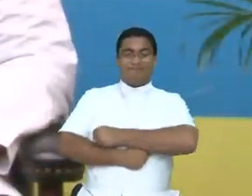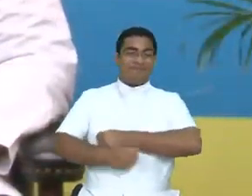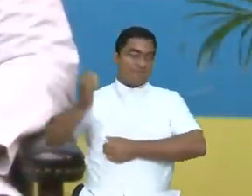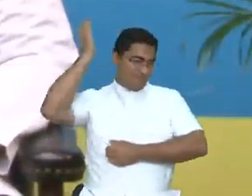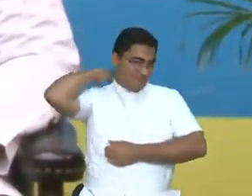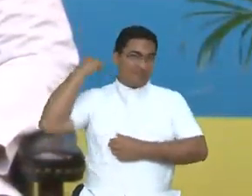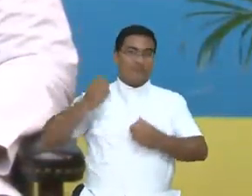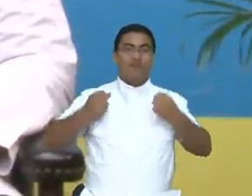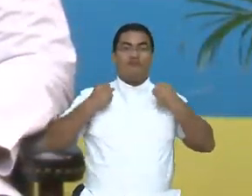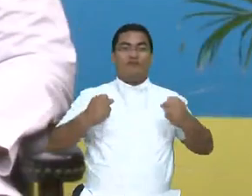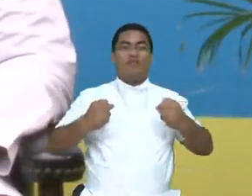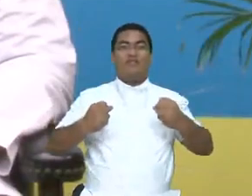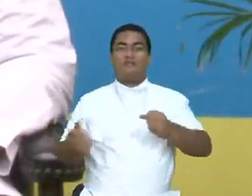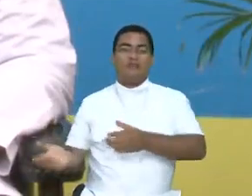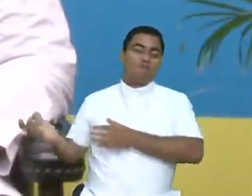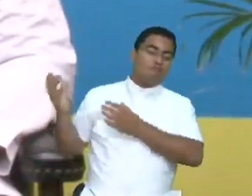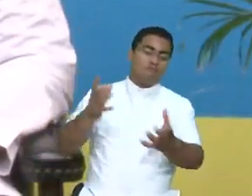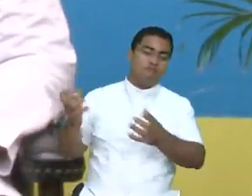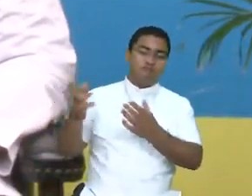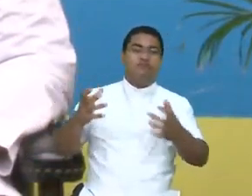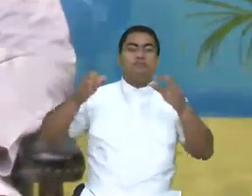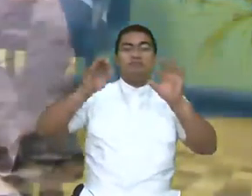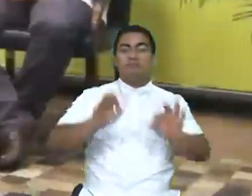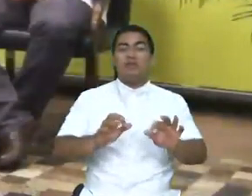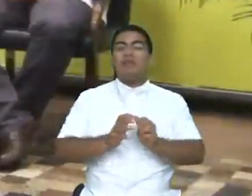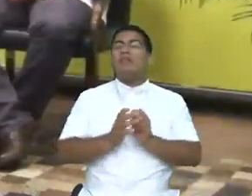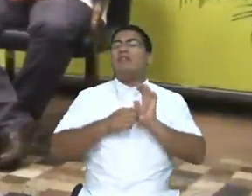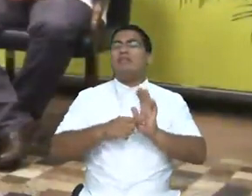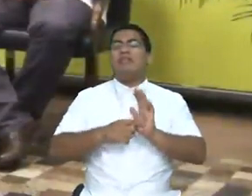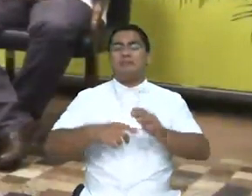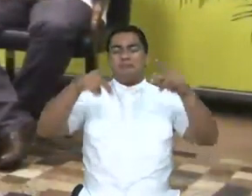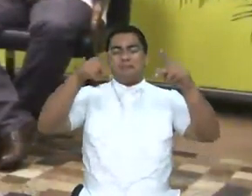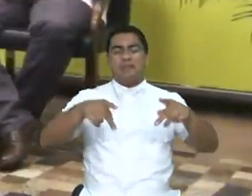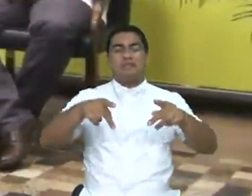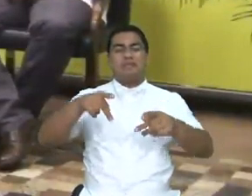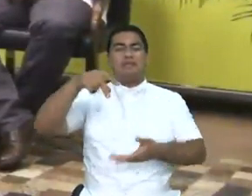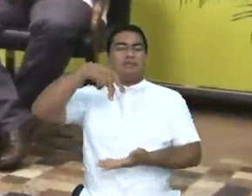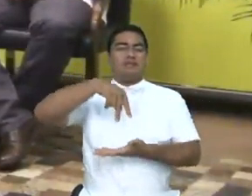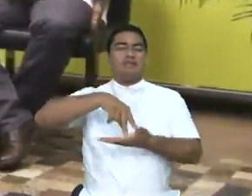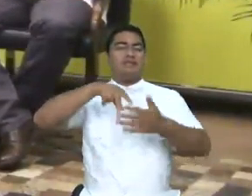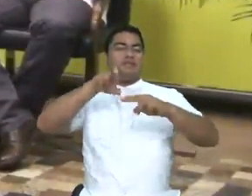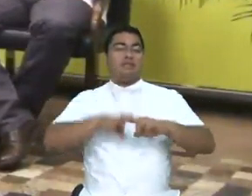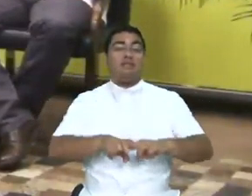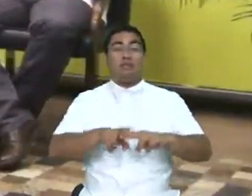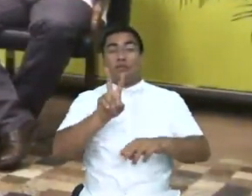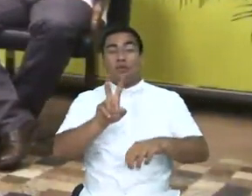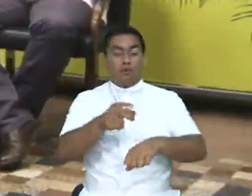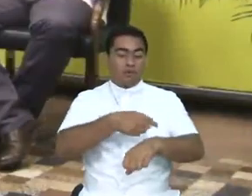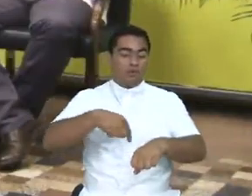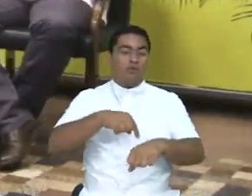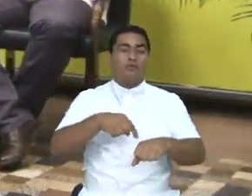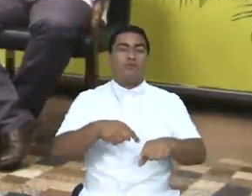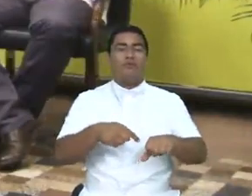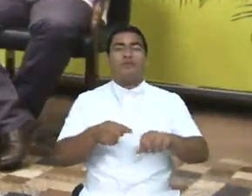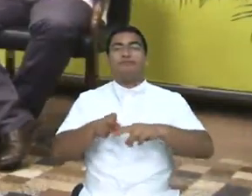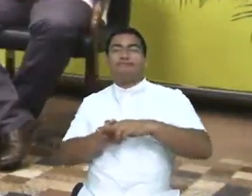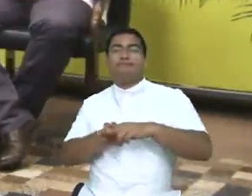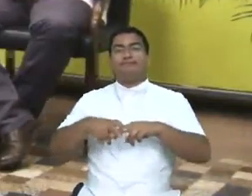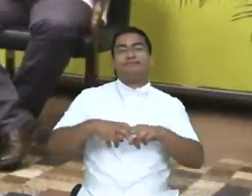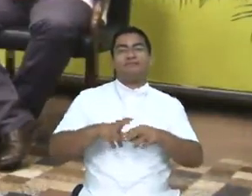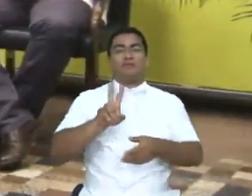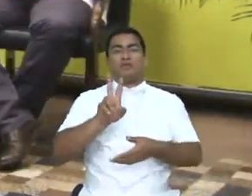Ministerio de Trabajo. Ya, pero ¿cuánto debe ser el tiempo que una persona va a estar de pie sentado? No más de 2 horas. No debe de cambiar de posición.